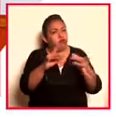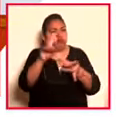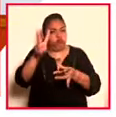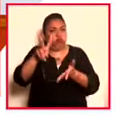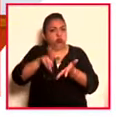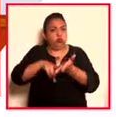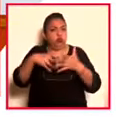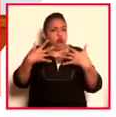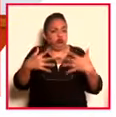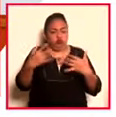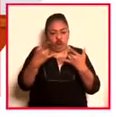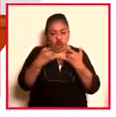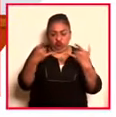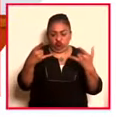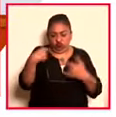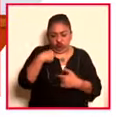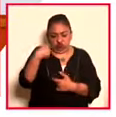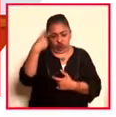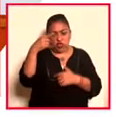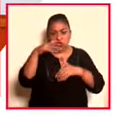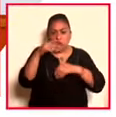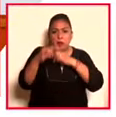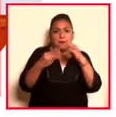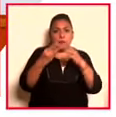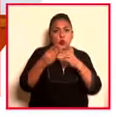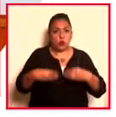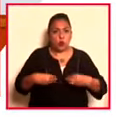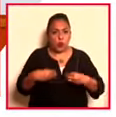historias críticas también del mundo en el que vivimos,